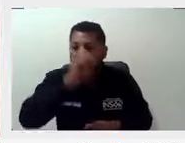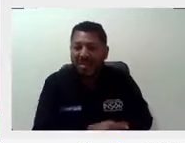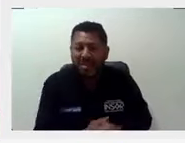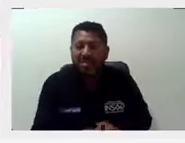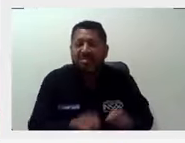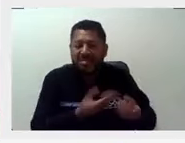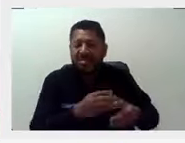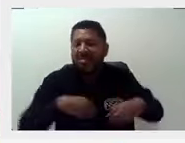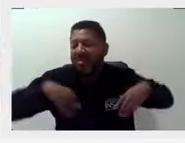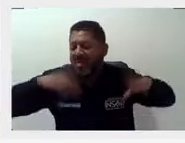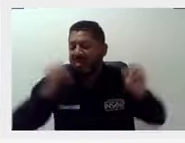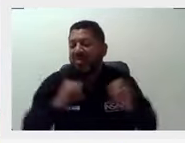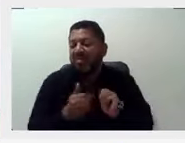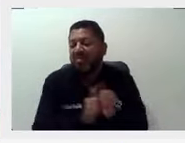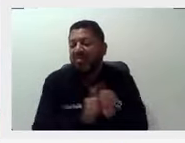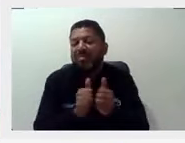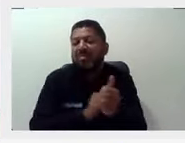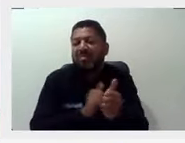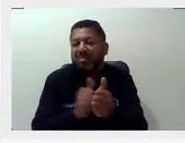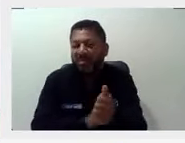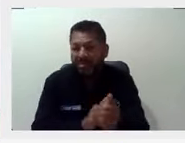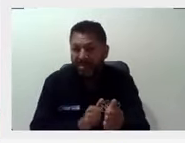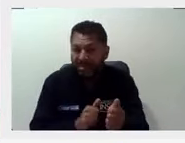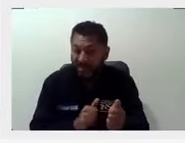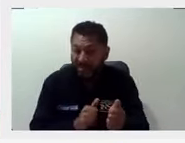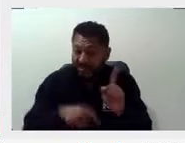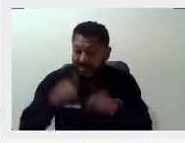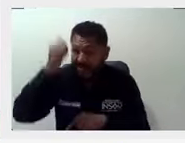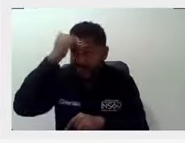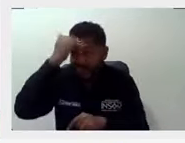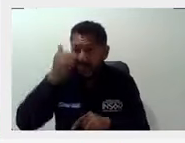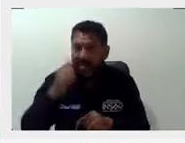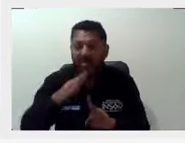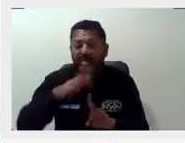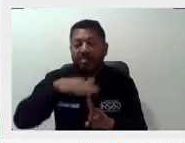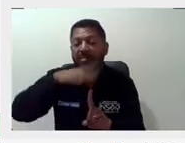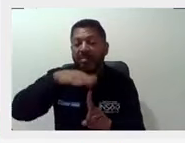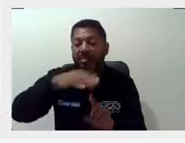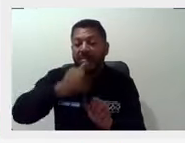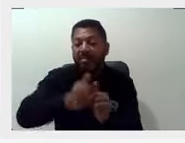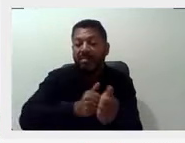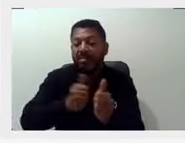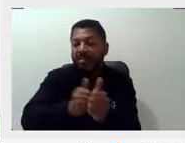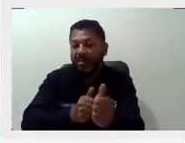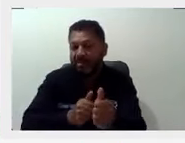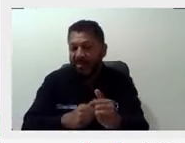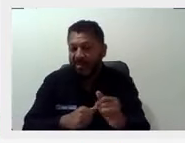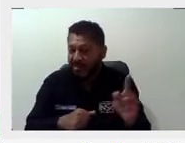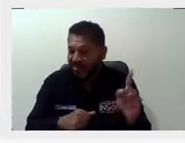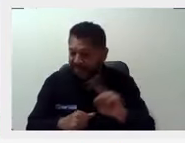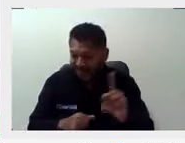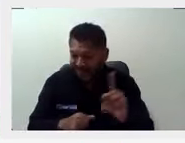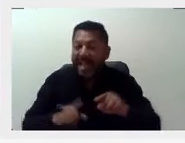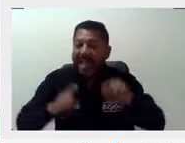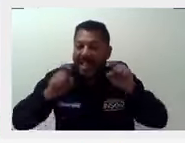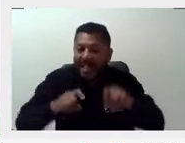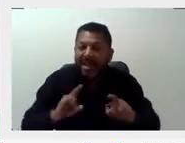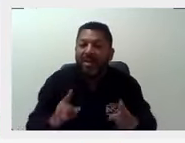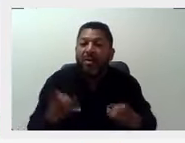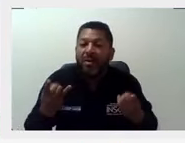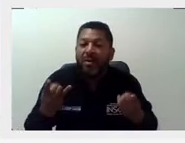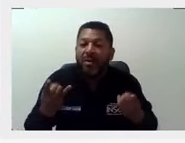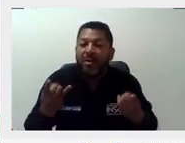yo lo paso, porque también hay esa postura de los maestros, y resulta que no, yo tengo que establecer de alguna manera